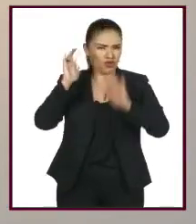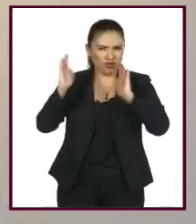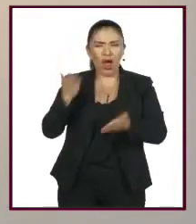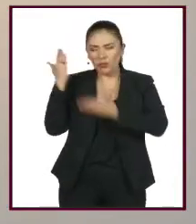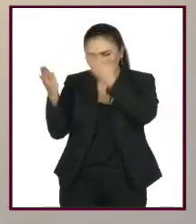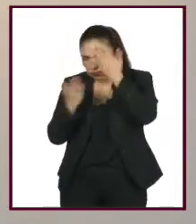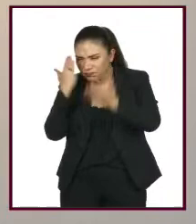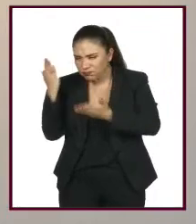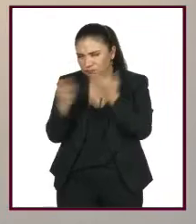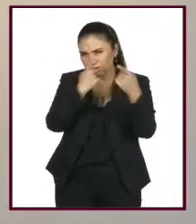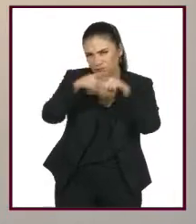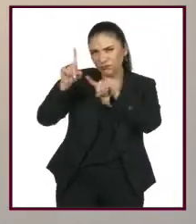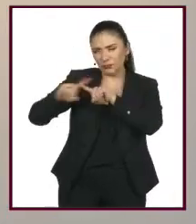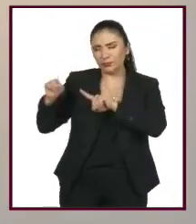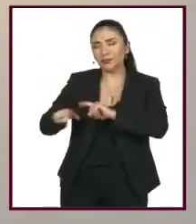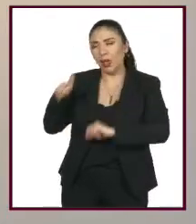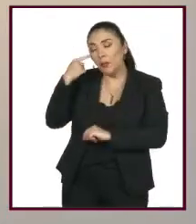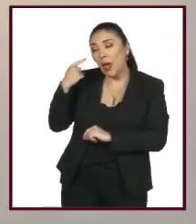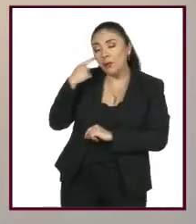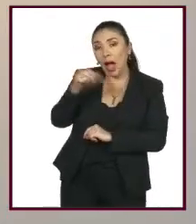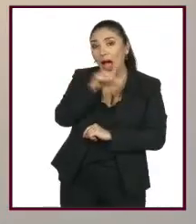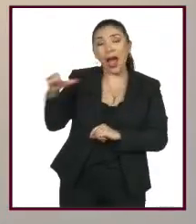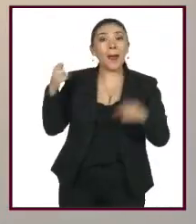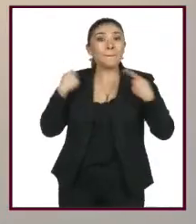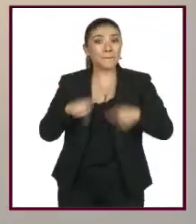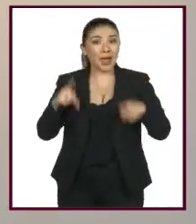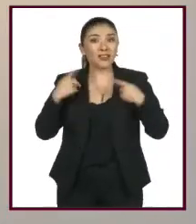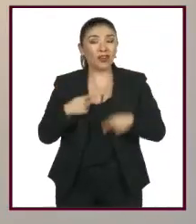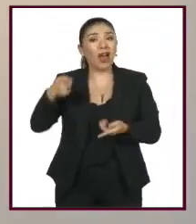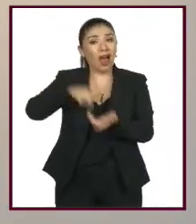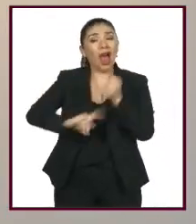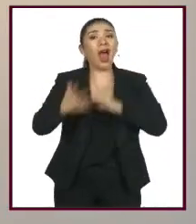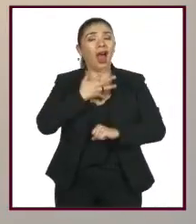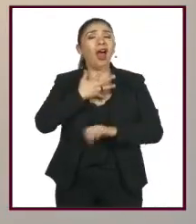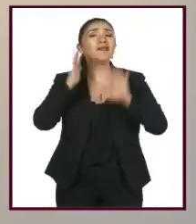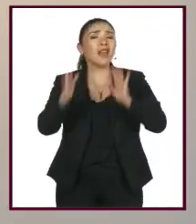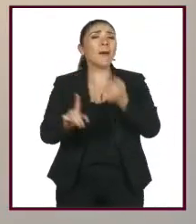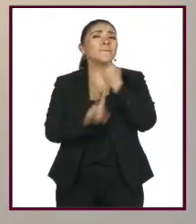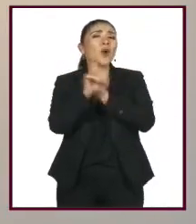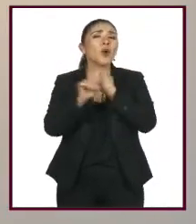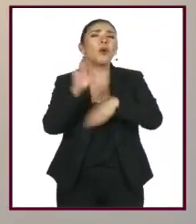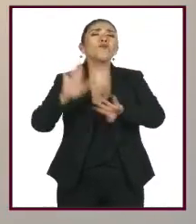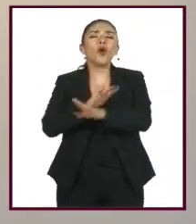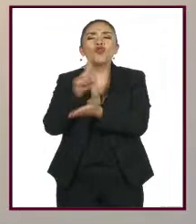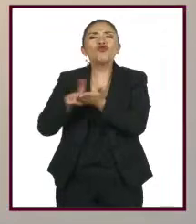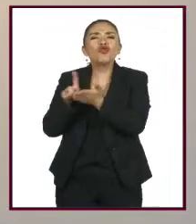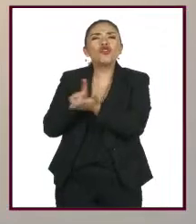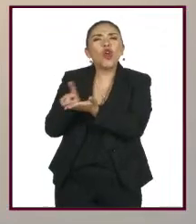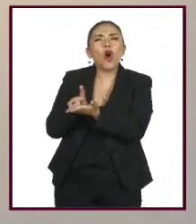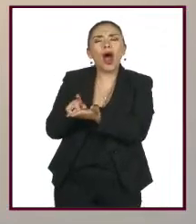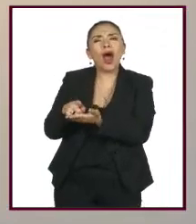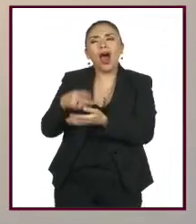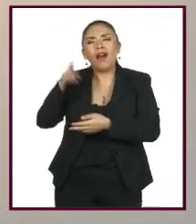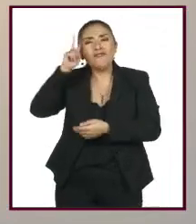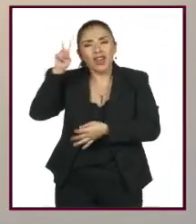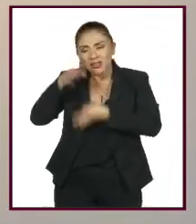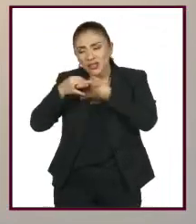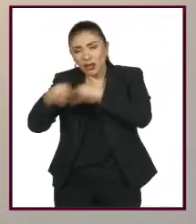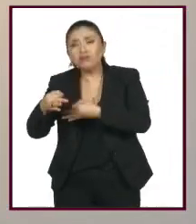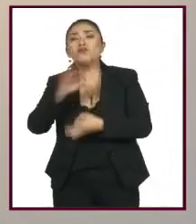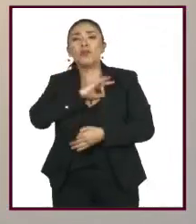los cuales personas que tienen un trastorno por consumo de esta y otras sustancias, que entre el 60